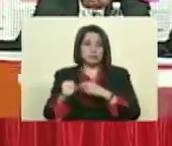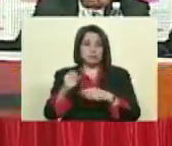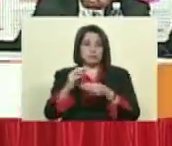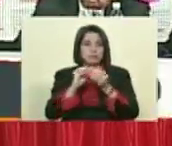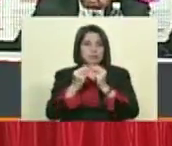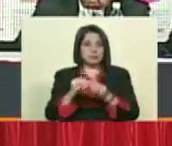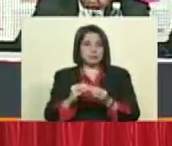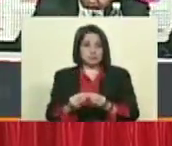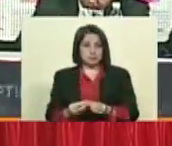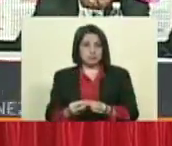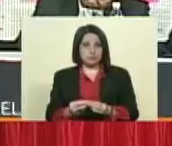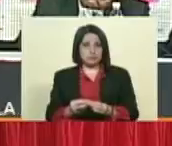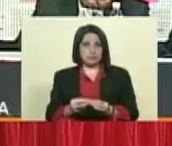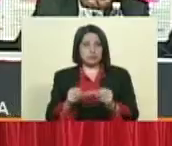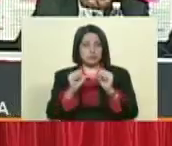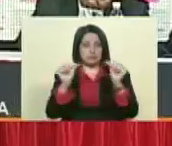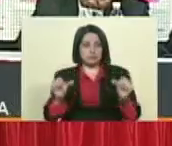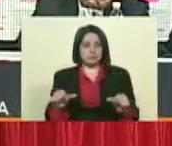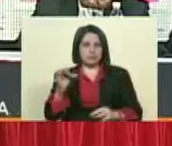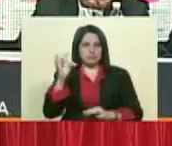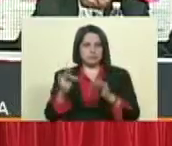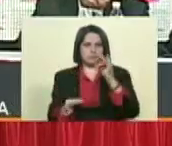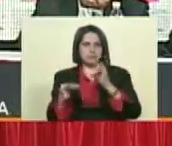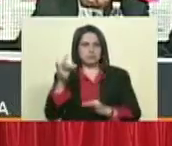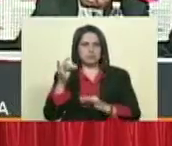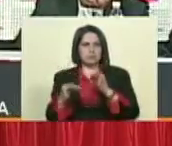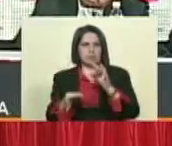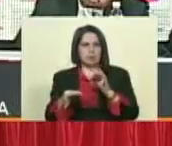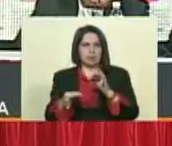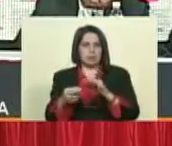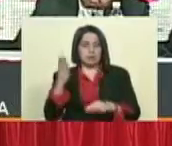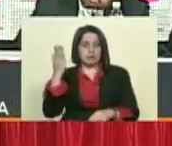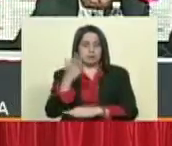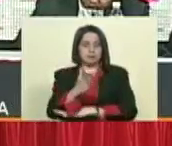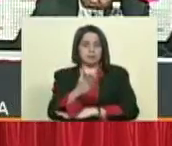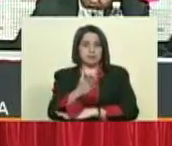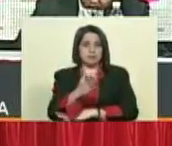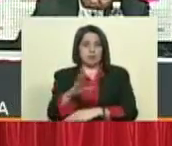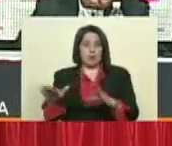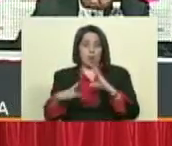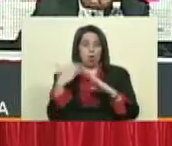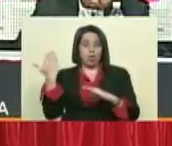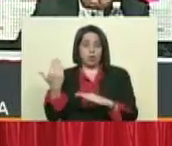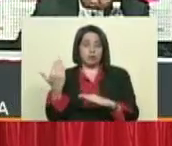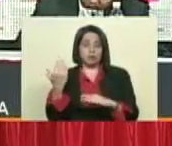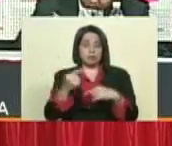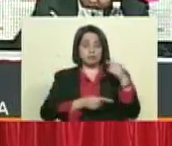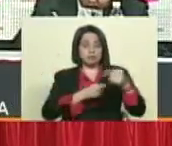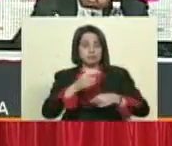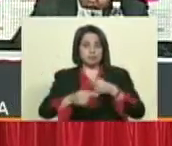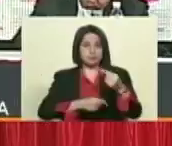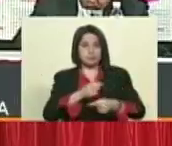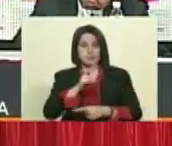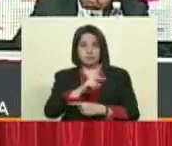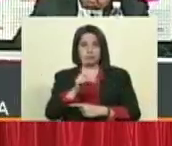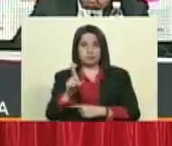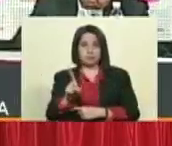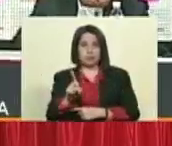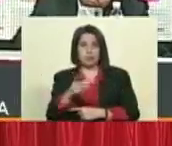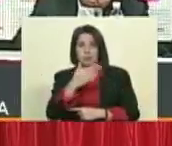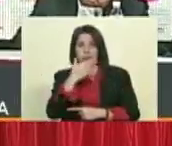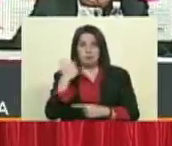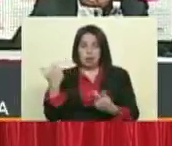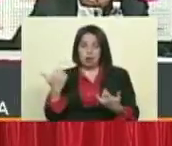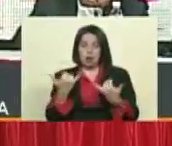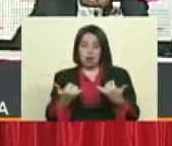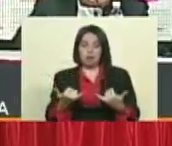un sistema jurídico, un sistema penal moderno del siglo XXI, adaptado a la batalla que